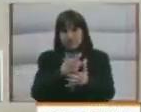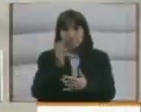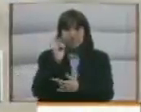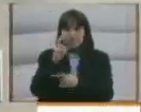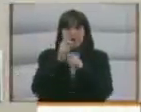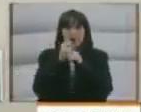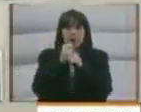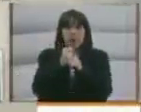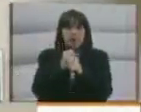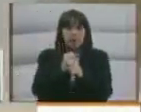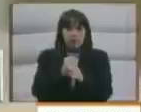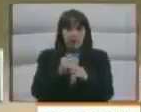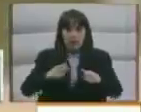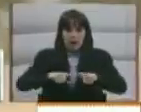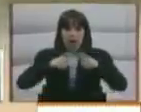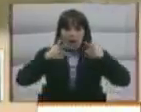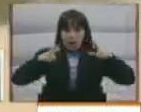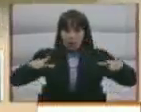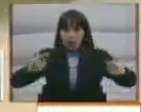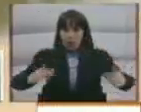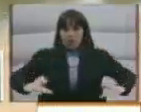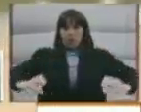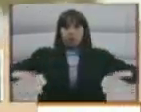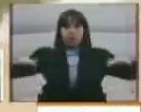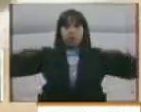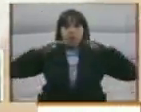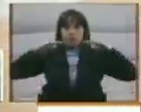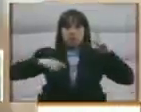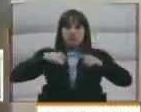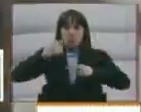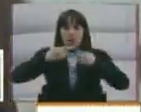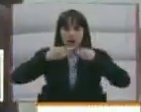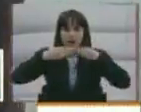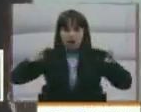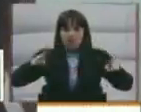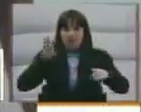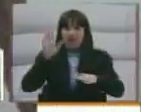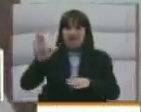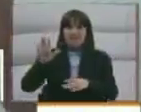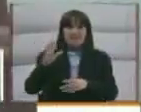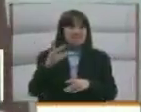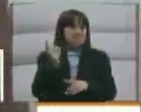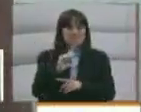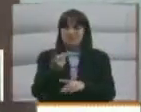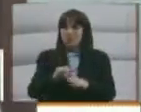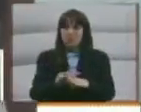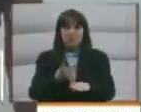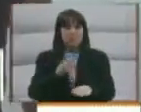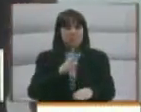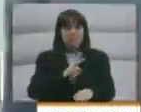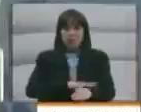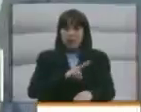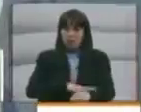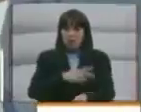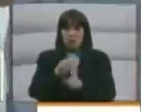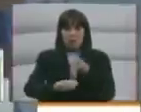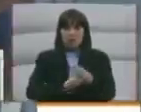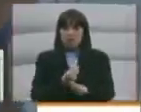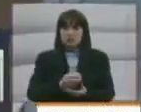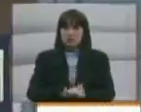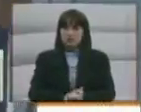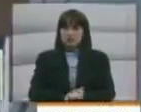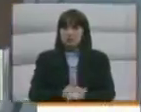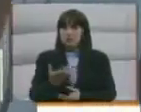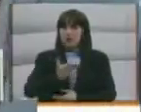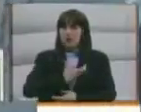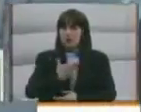laguna se llene bien llena y abrir la boca. Porque si no si la abren así como está, va a ser peor el remedio que la enfermedad. Nuestro alcalde aquí